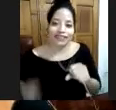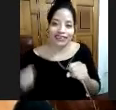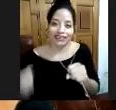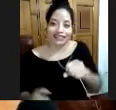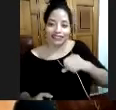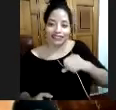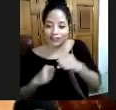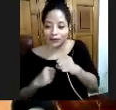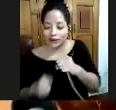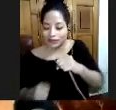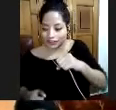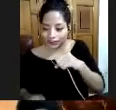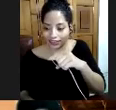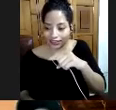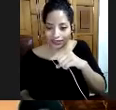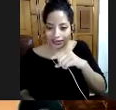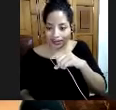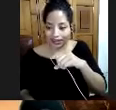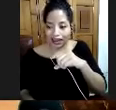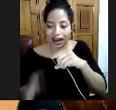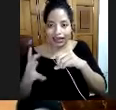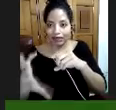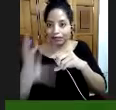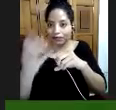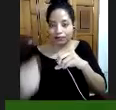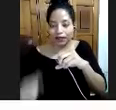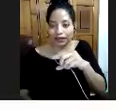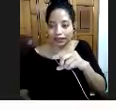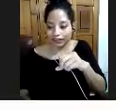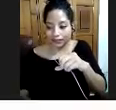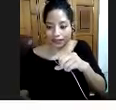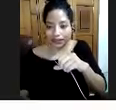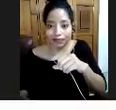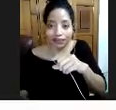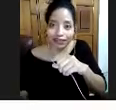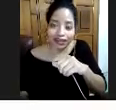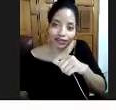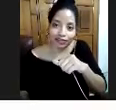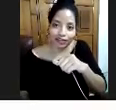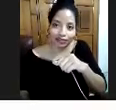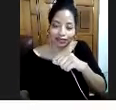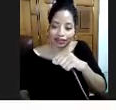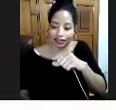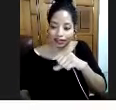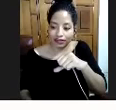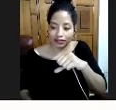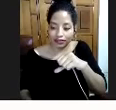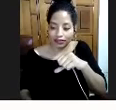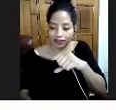Muchas gracias, Santos. Un abrazo grande hasta ahí. Aileen, ¿querés decir algo ya para